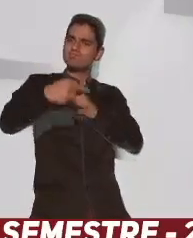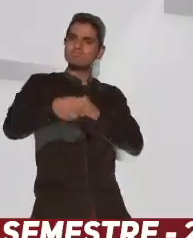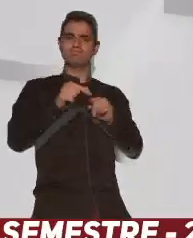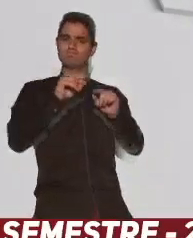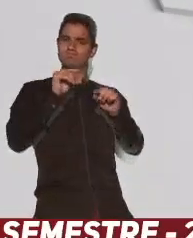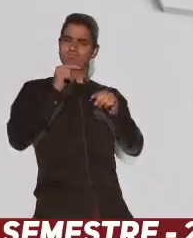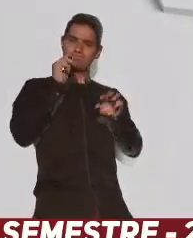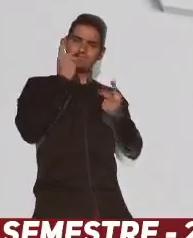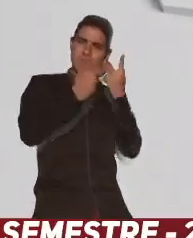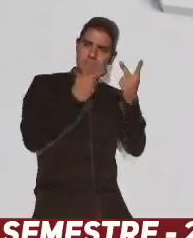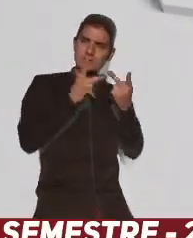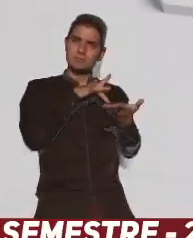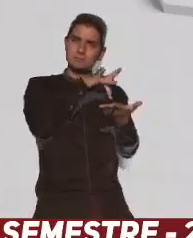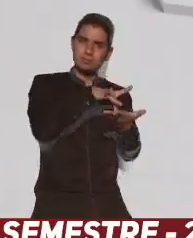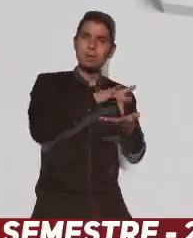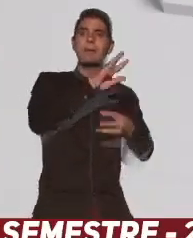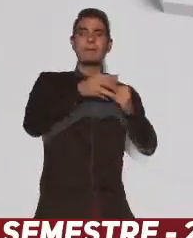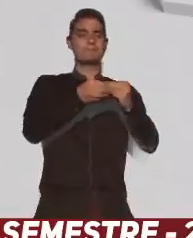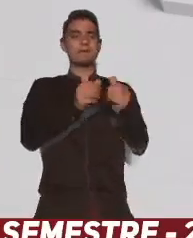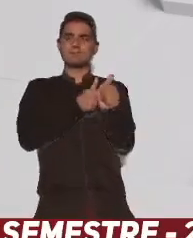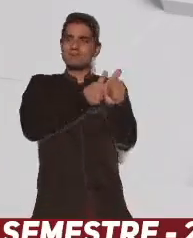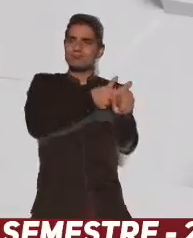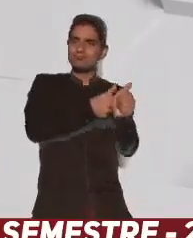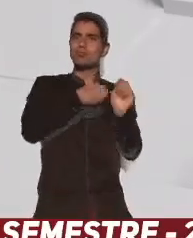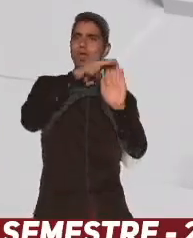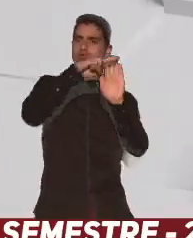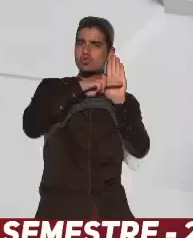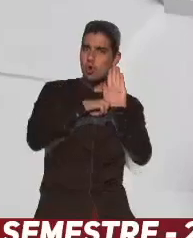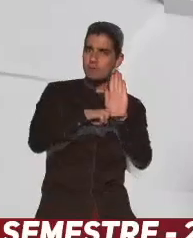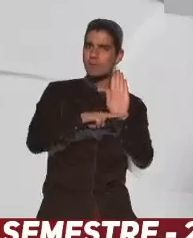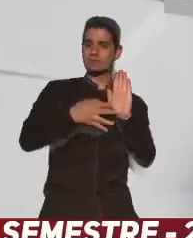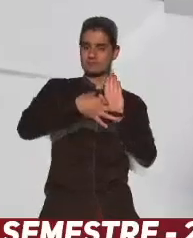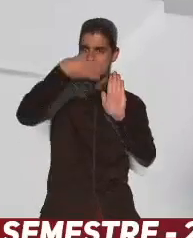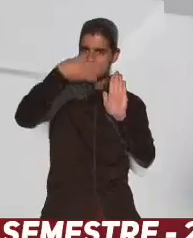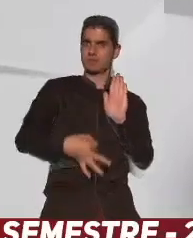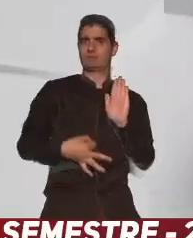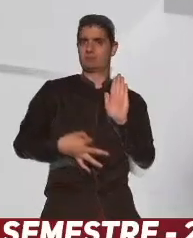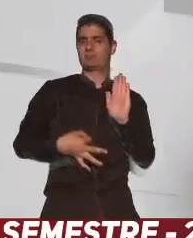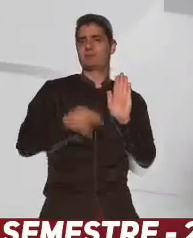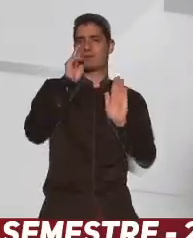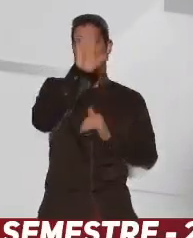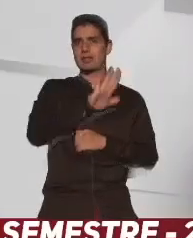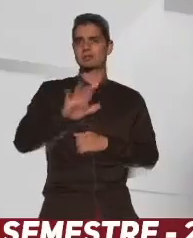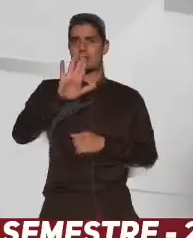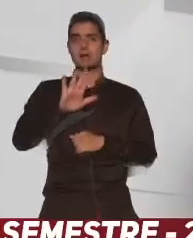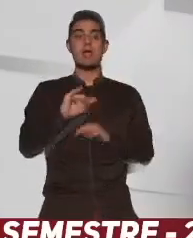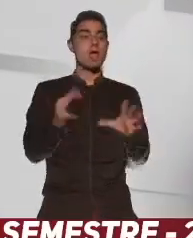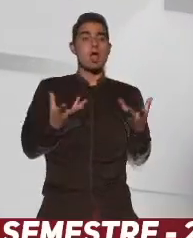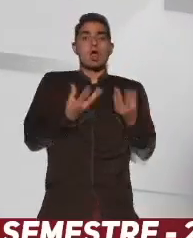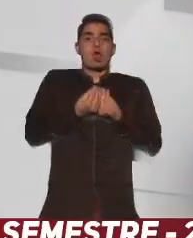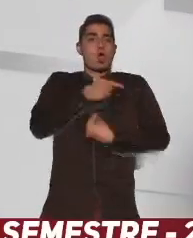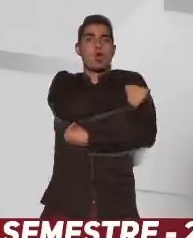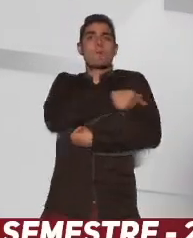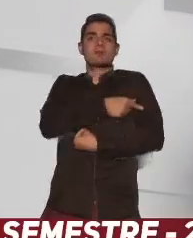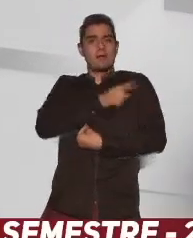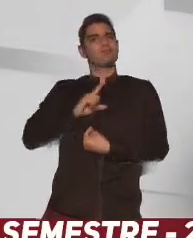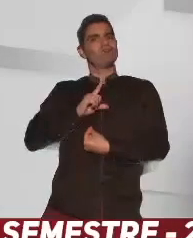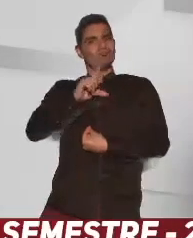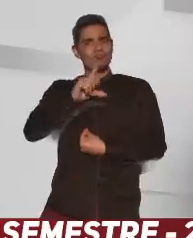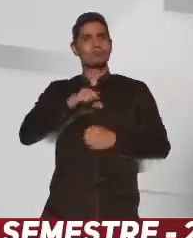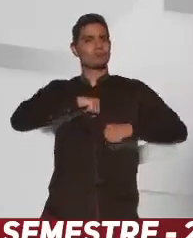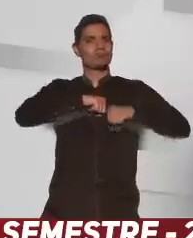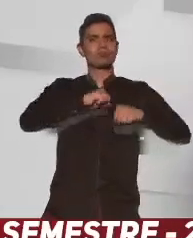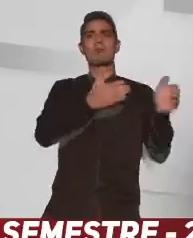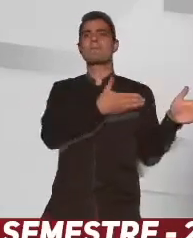Normas de Transparencia del Ejército Nacional, DANTE, comités liderados por GEMPP y su Departamento de Planeación.